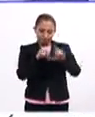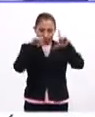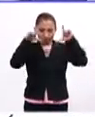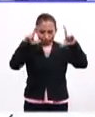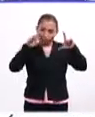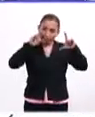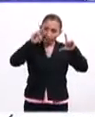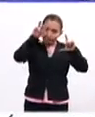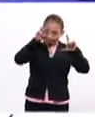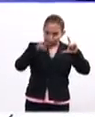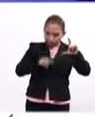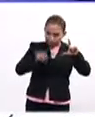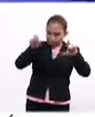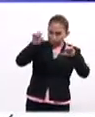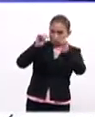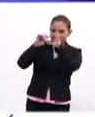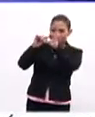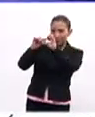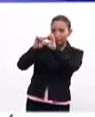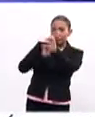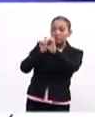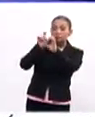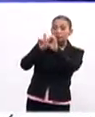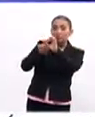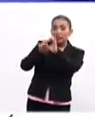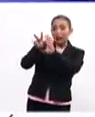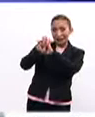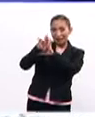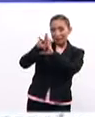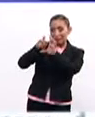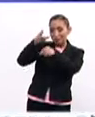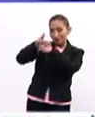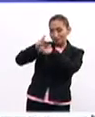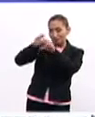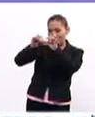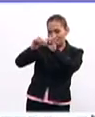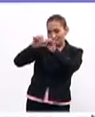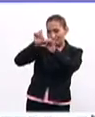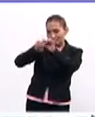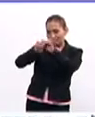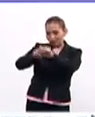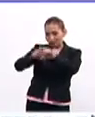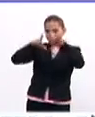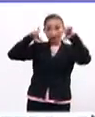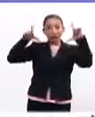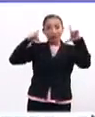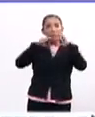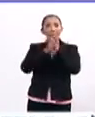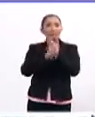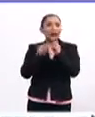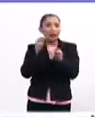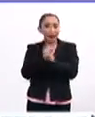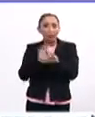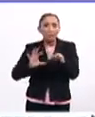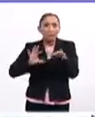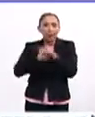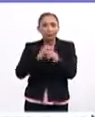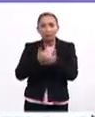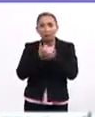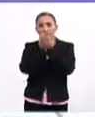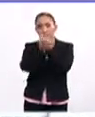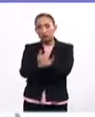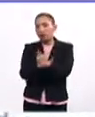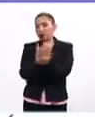acceder, pueden entrar al portal y pueden visualizar este material, ¿no? Lo pueden tener de una